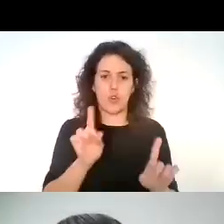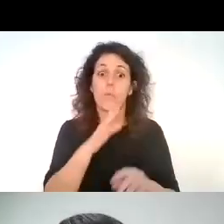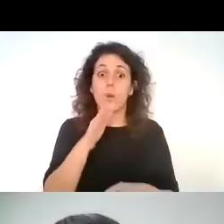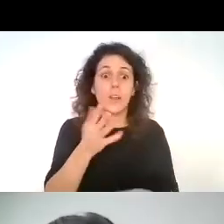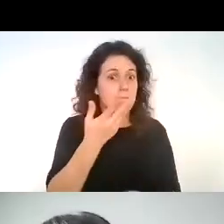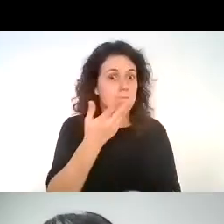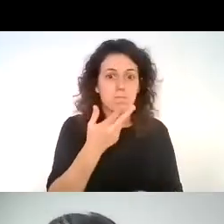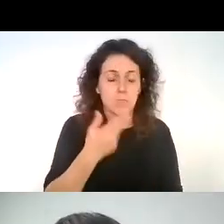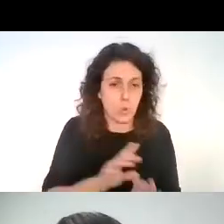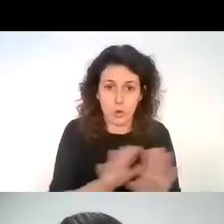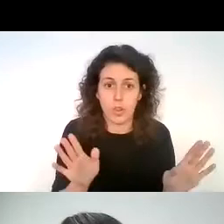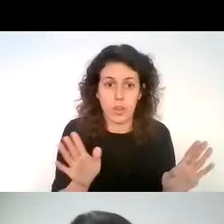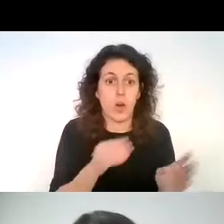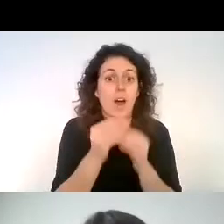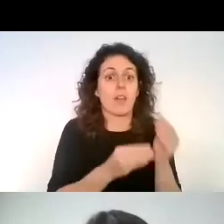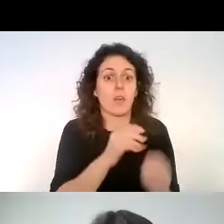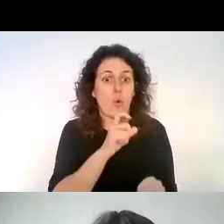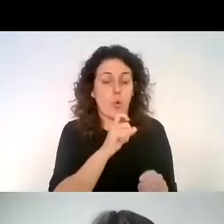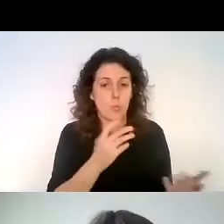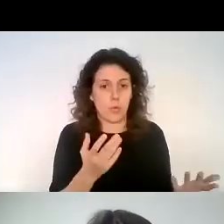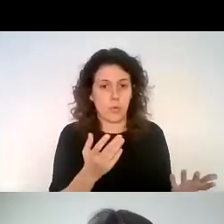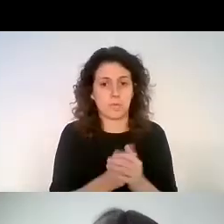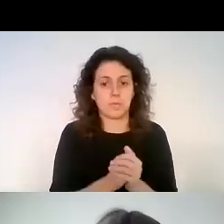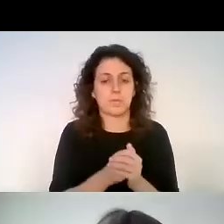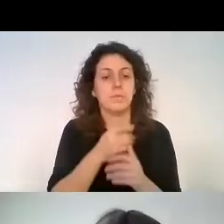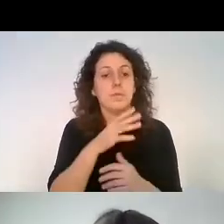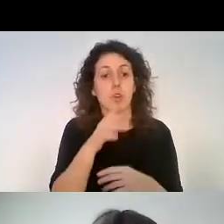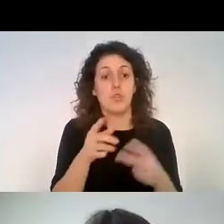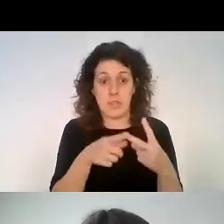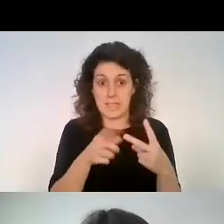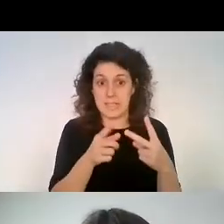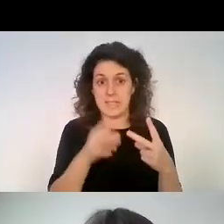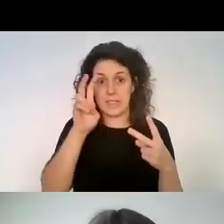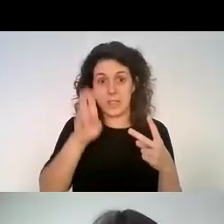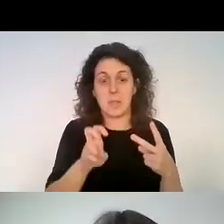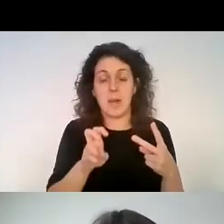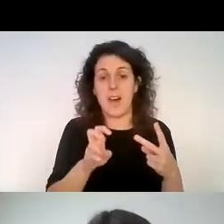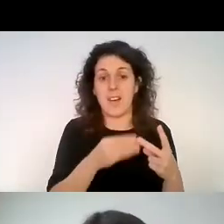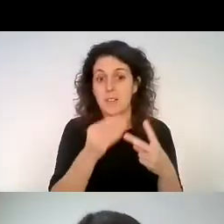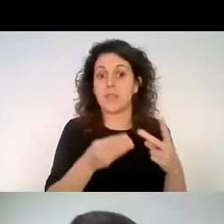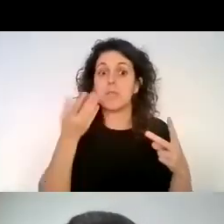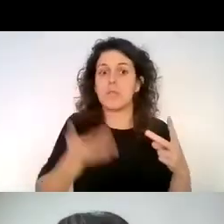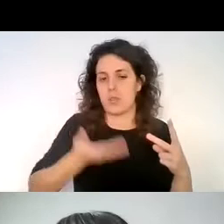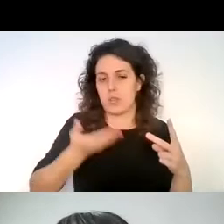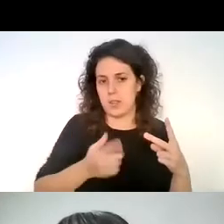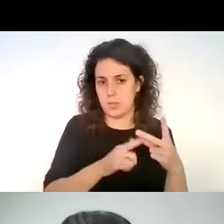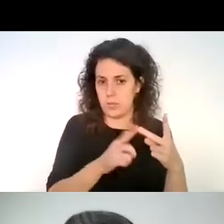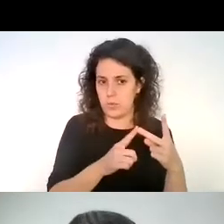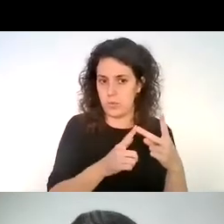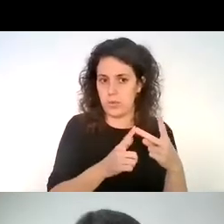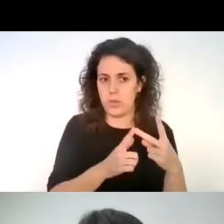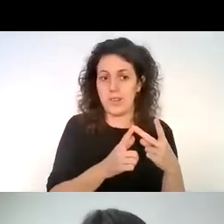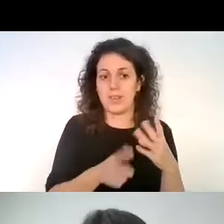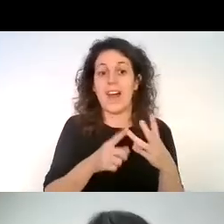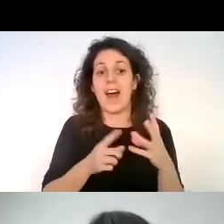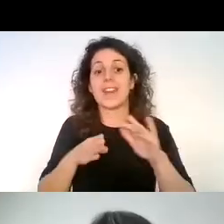desconocemos cómo hacerlas accesibles. Por lo tanto, este punto para nosotros es importantísimo. Y mejorar la